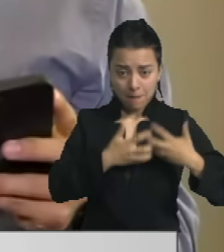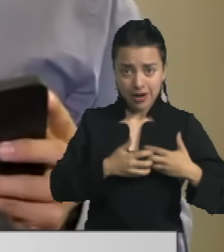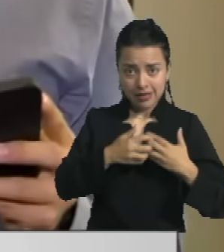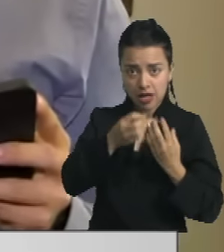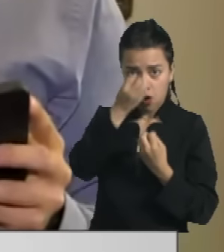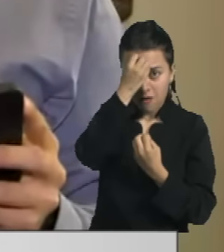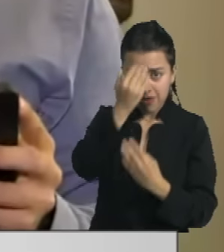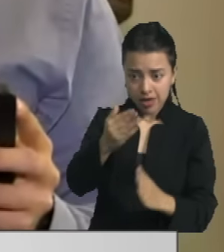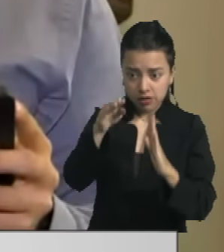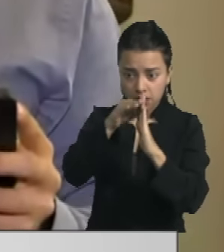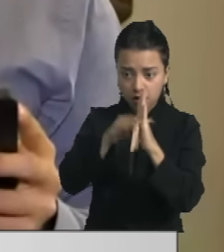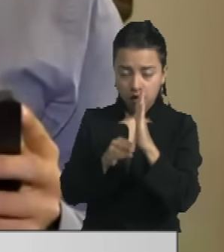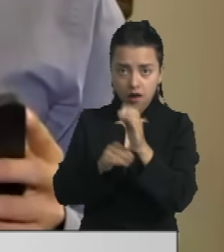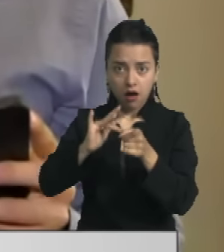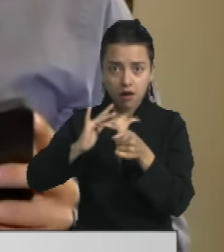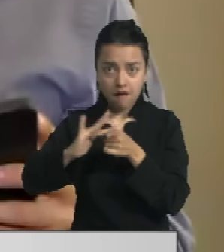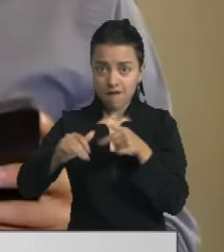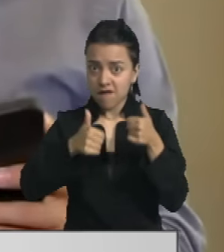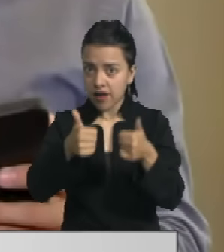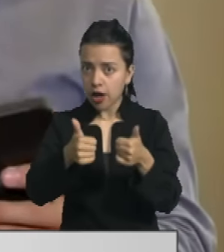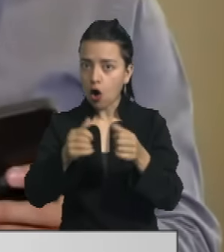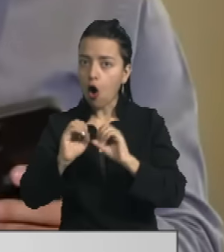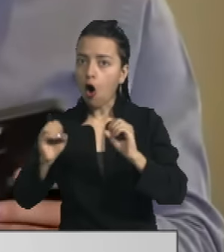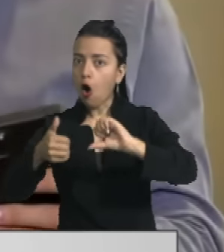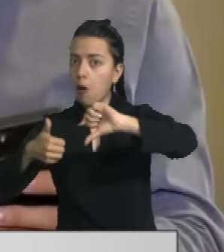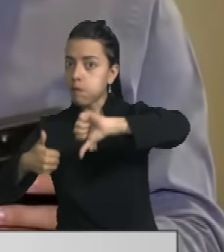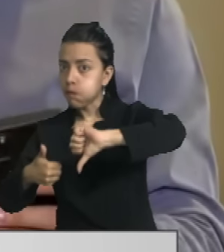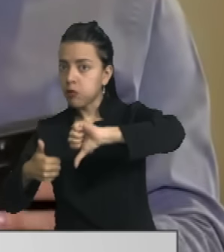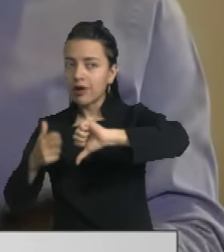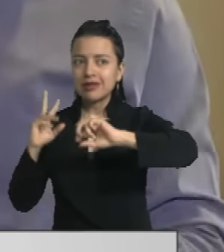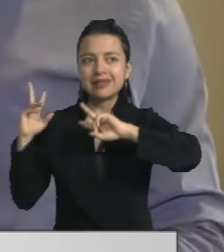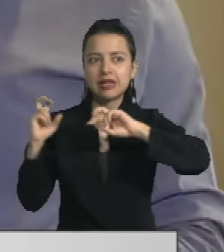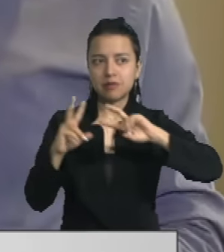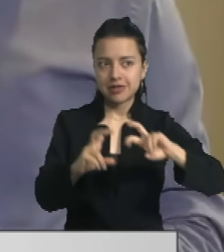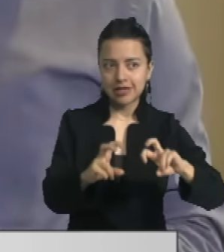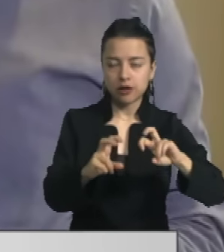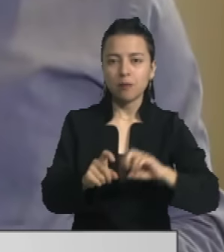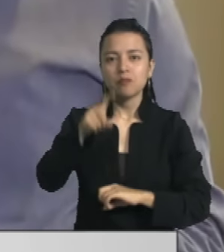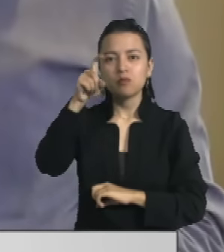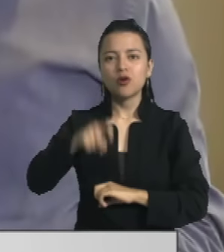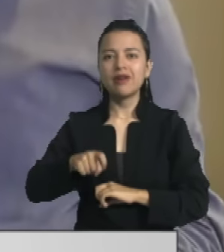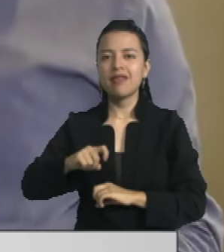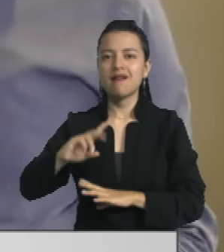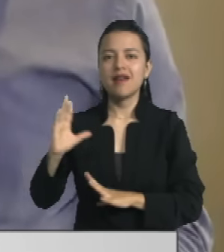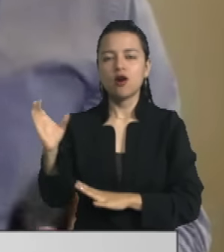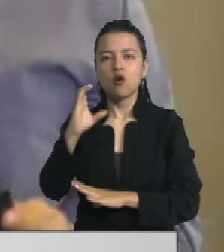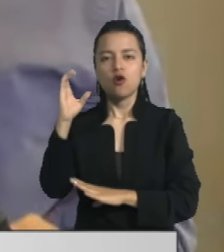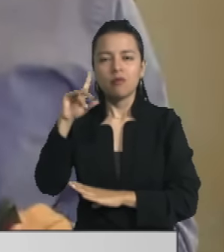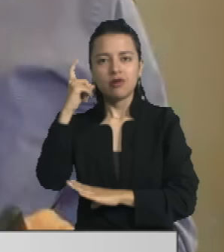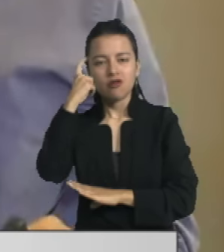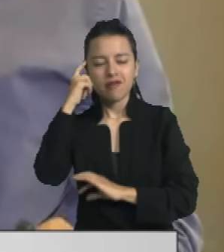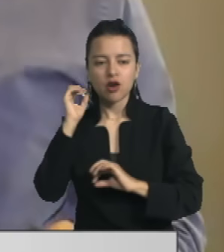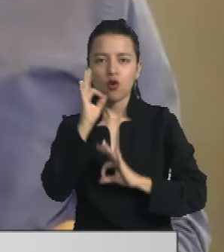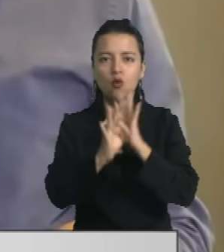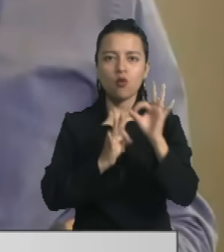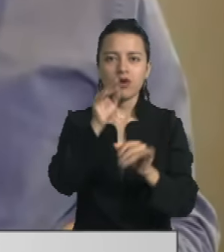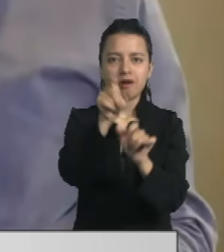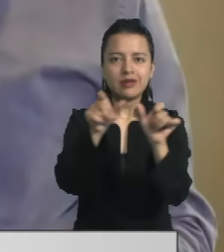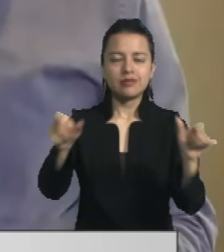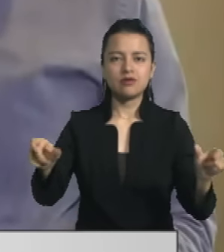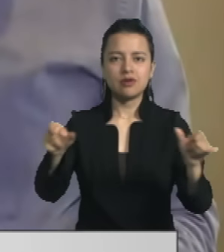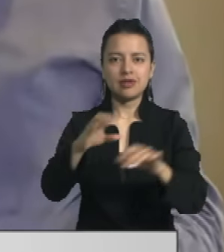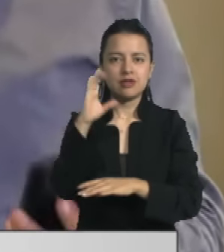la autorización previa expresa e informada de manera clara y transparente y la finalidad de este tratamiento Esto es lo que